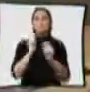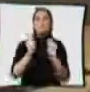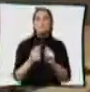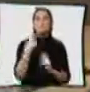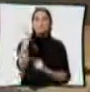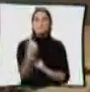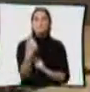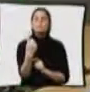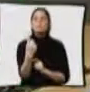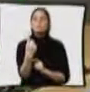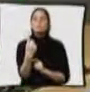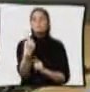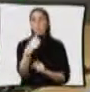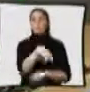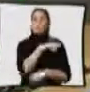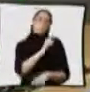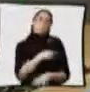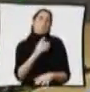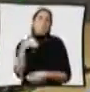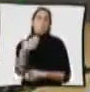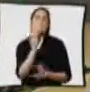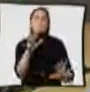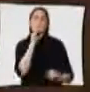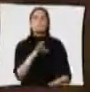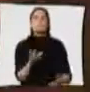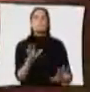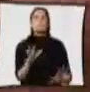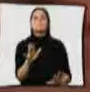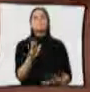En un coordinador de una escuela, pero bueno, era como